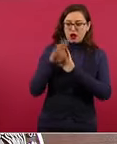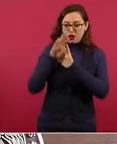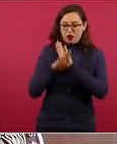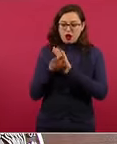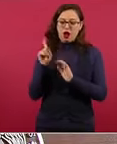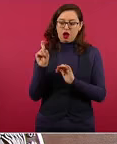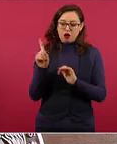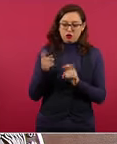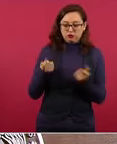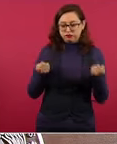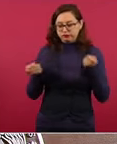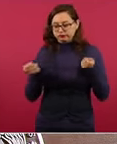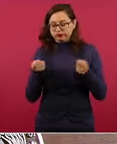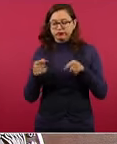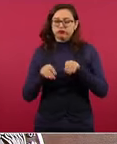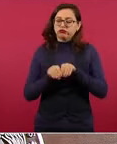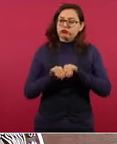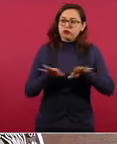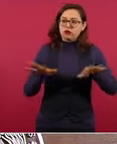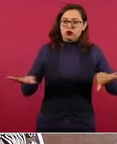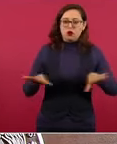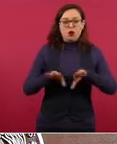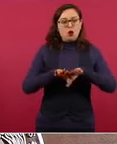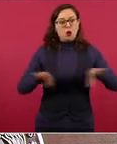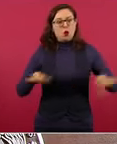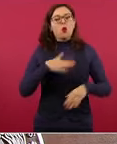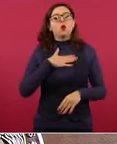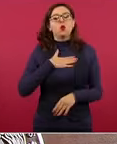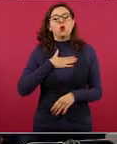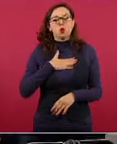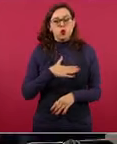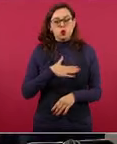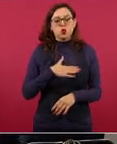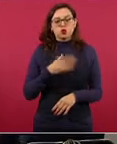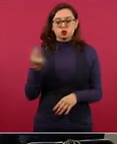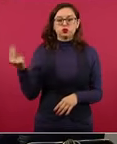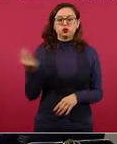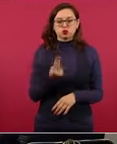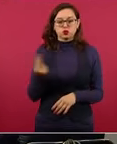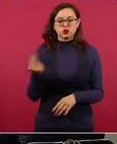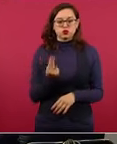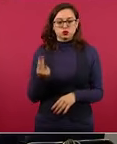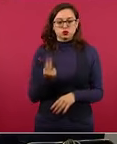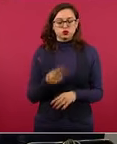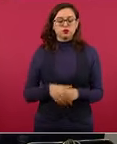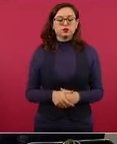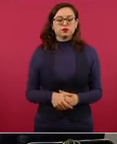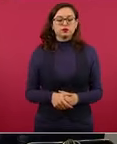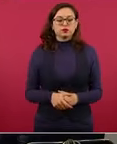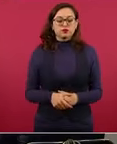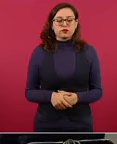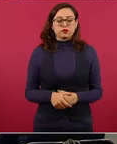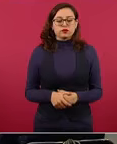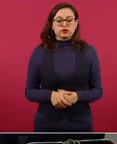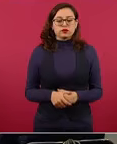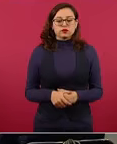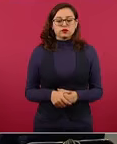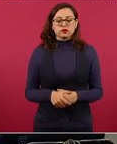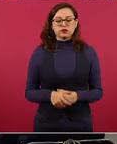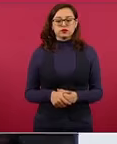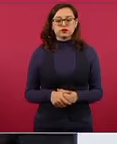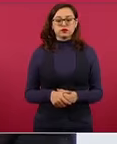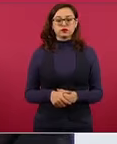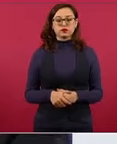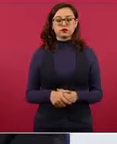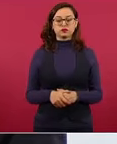y poder distribuir más equitativamente el volumen de agua disponible en la red también se ha apoyado con